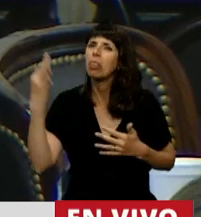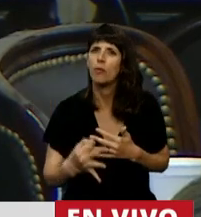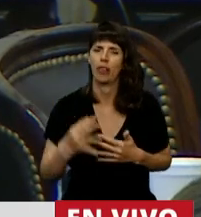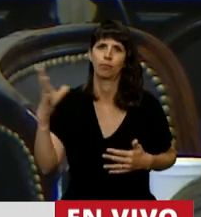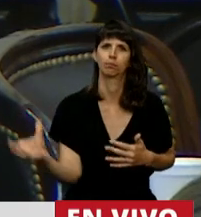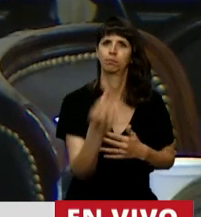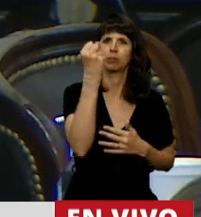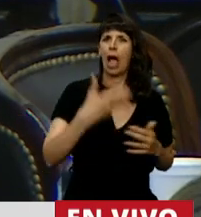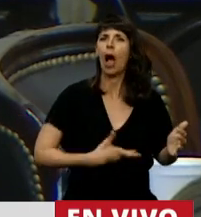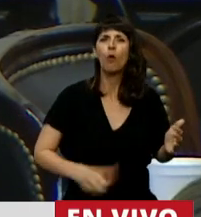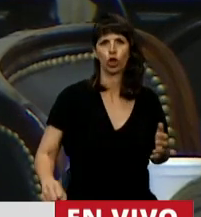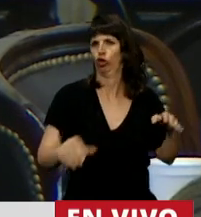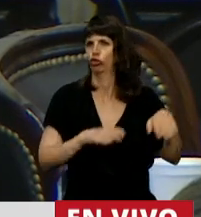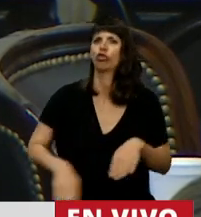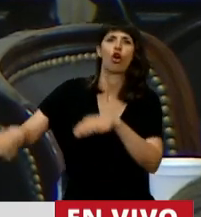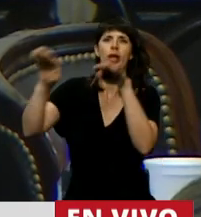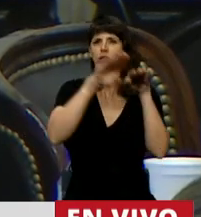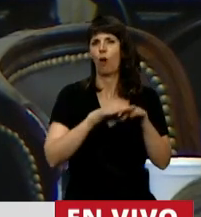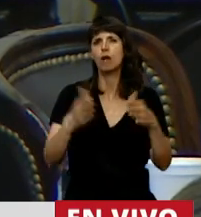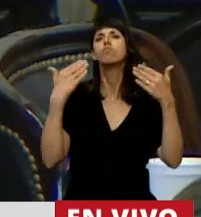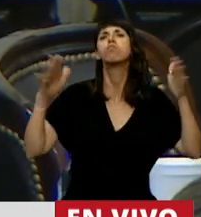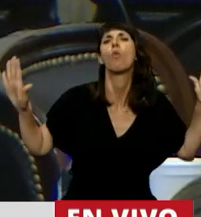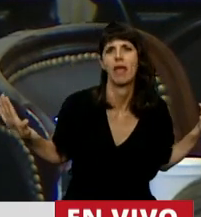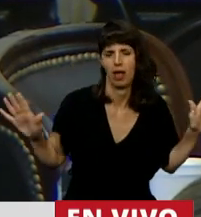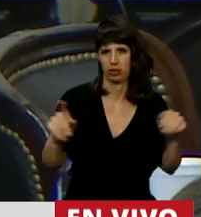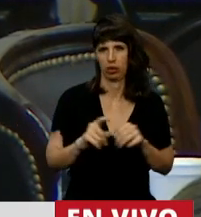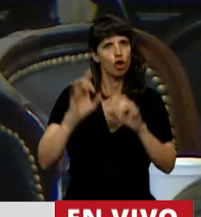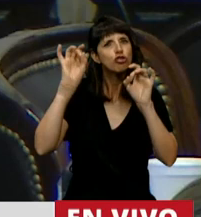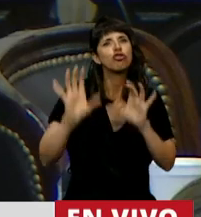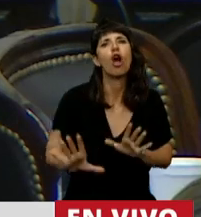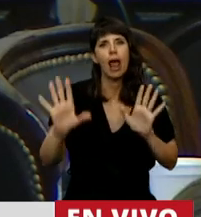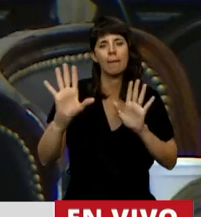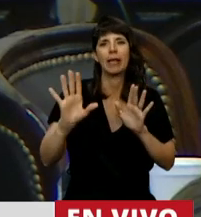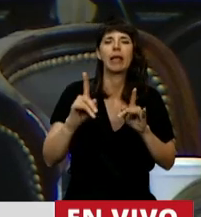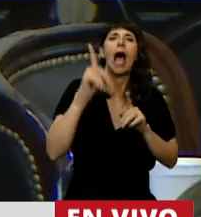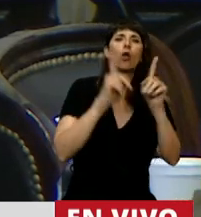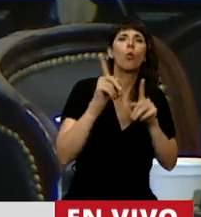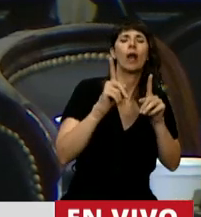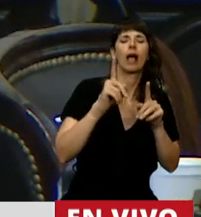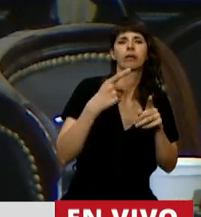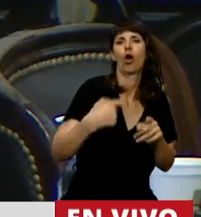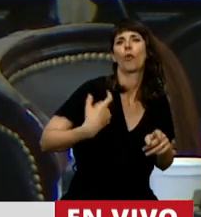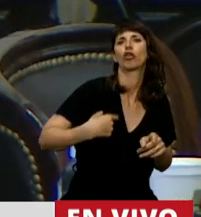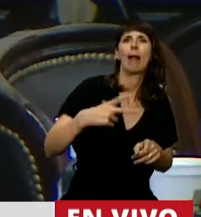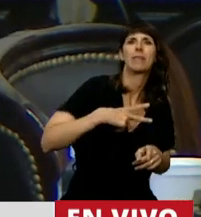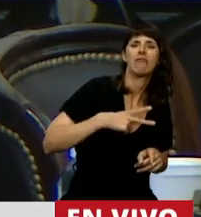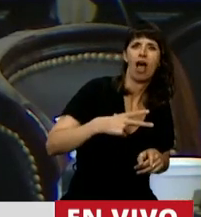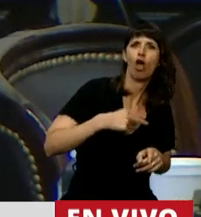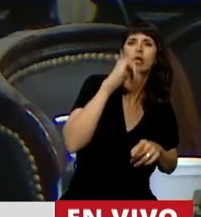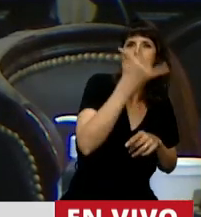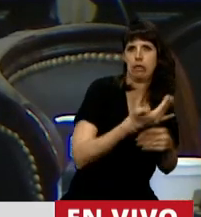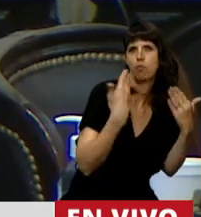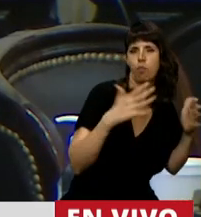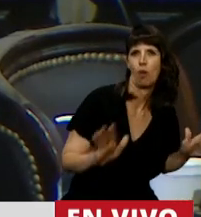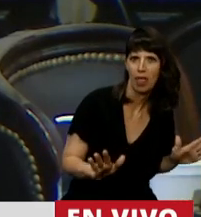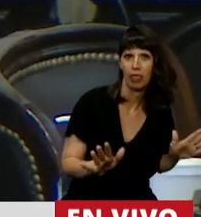aborto en igualdad de condiciones y no solo aquellos que tienen una buena obra social o prepaga en un buen sanatorio y